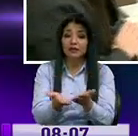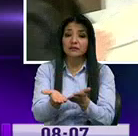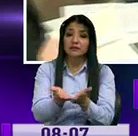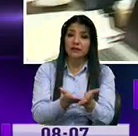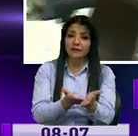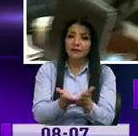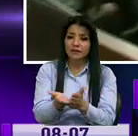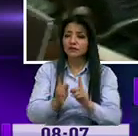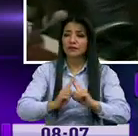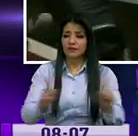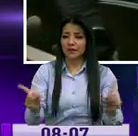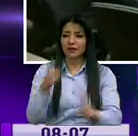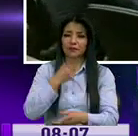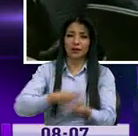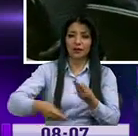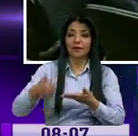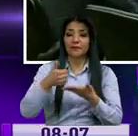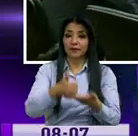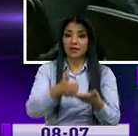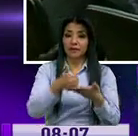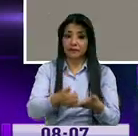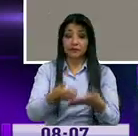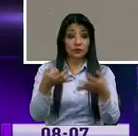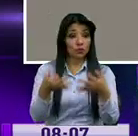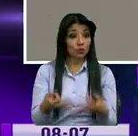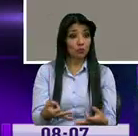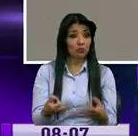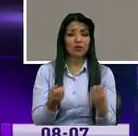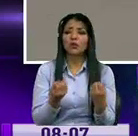den la subvención, en fin, una cantidad de cosas. ¿Cuántos cumplieron de esos?